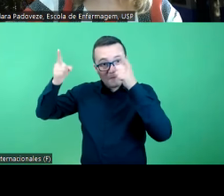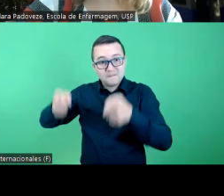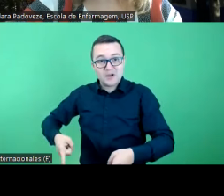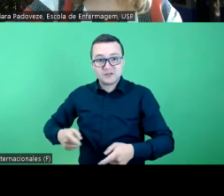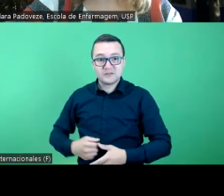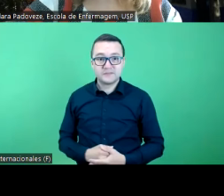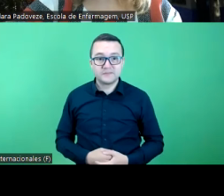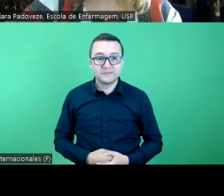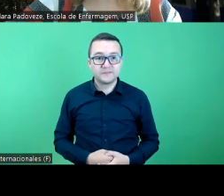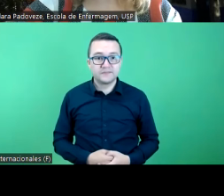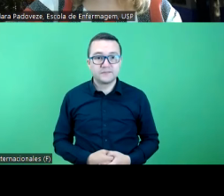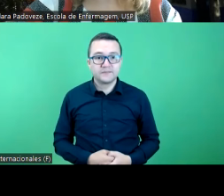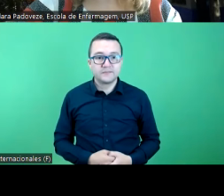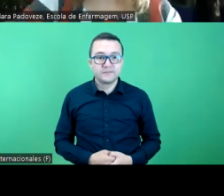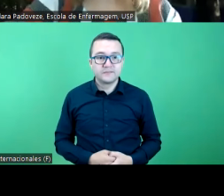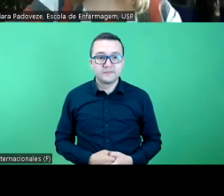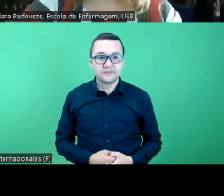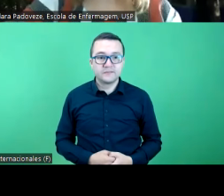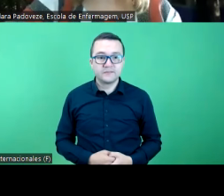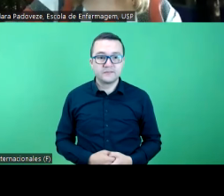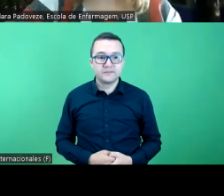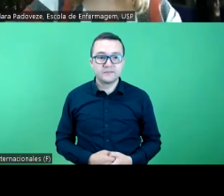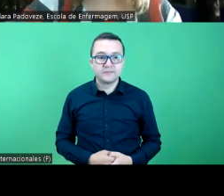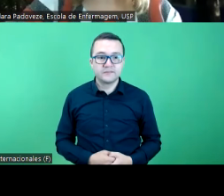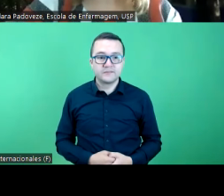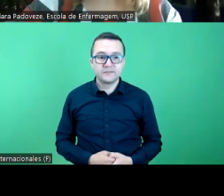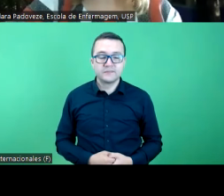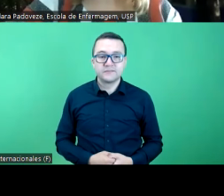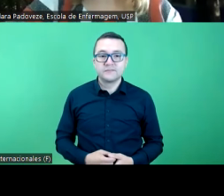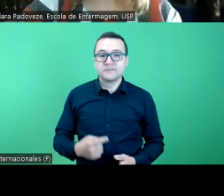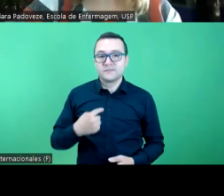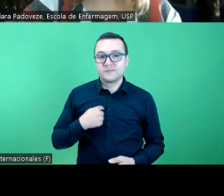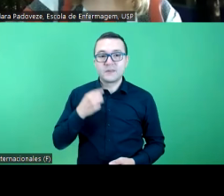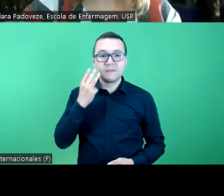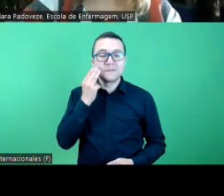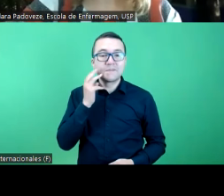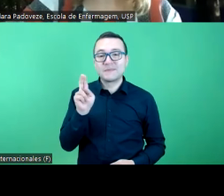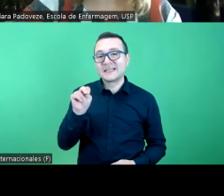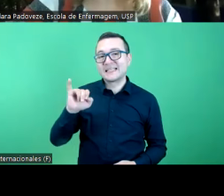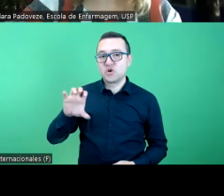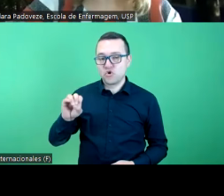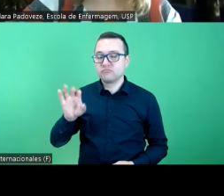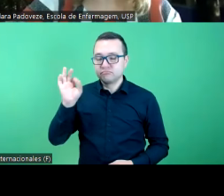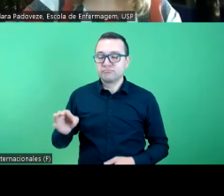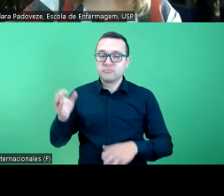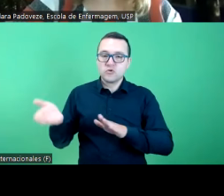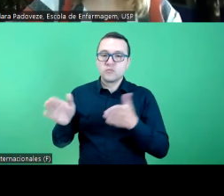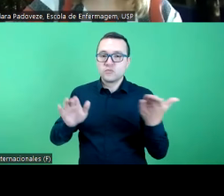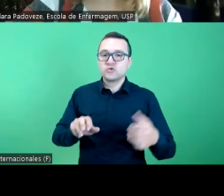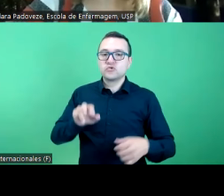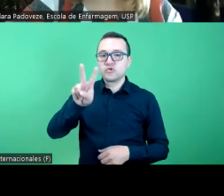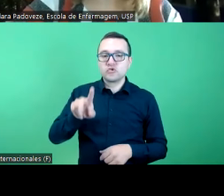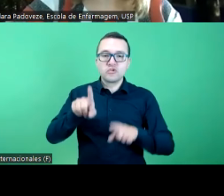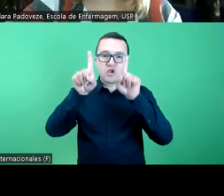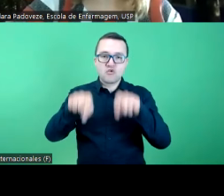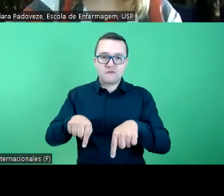Soy la mamá de Nico de Ana, quien falleció el 2 de noviembre de 2017 a causa de una mala